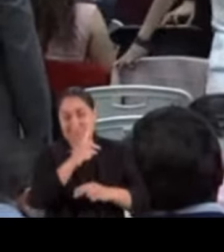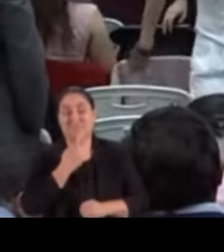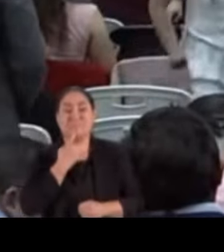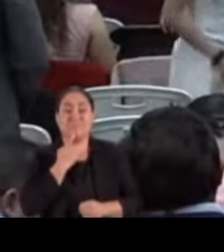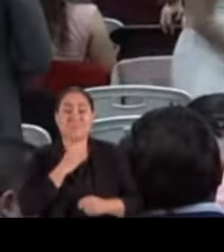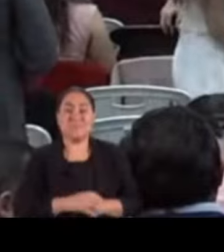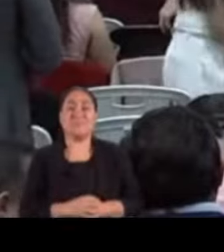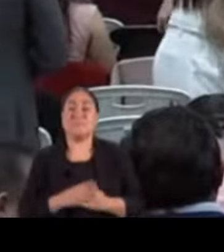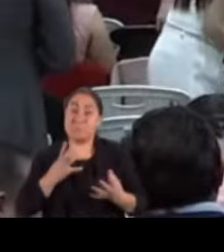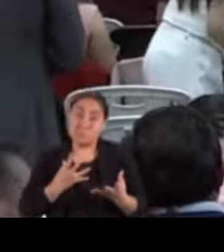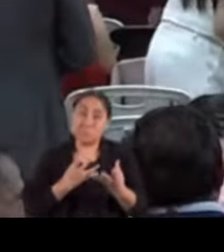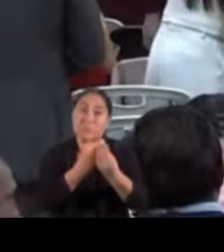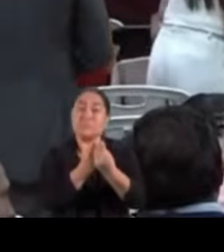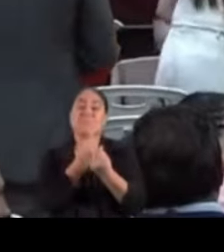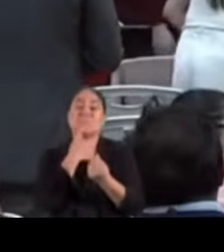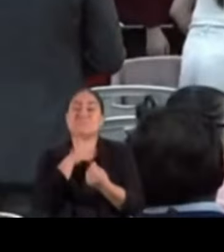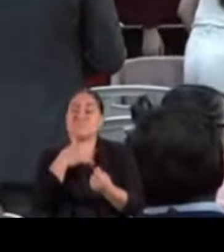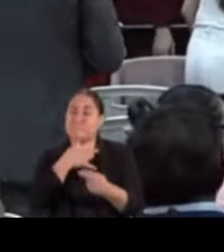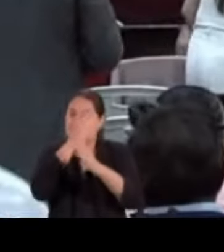Es un